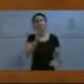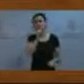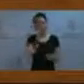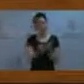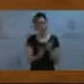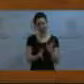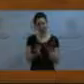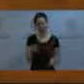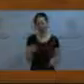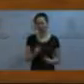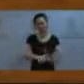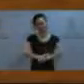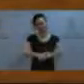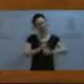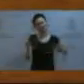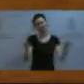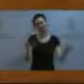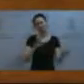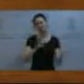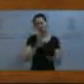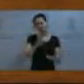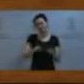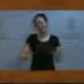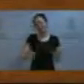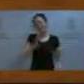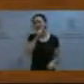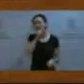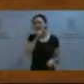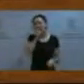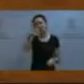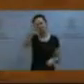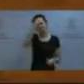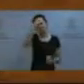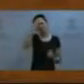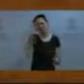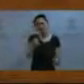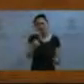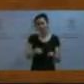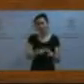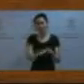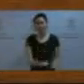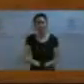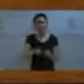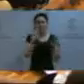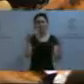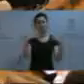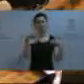En muchos casos, ancianos gravemente enfermos y totalmente indefensos.